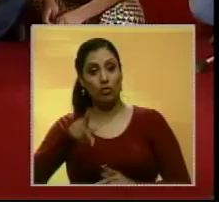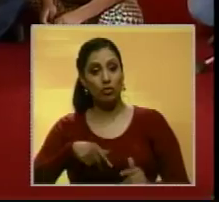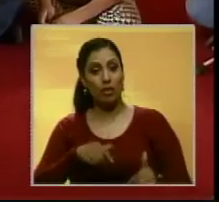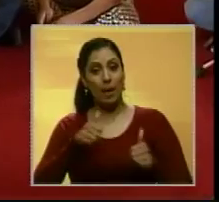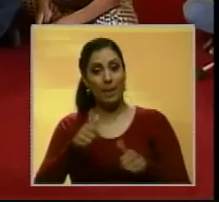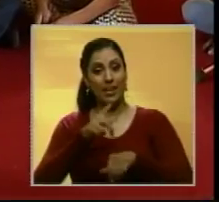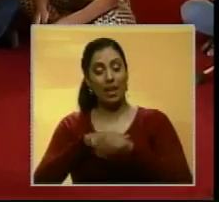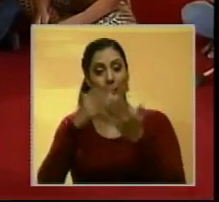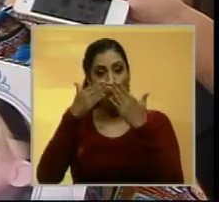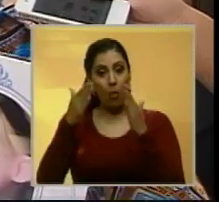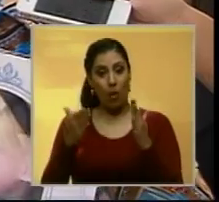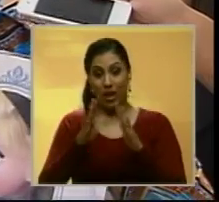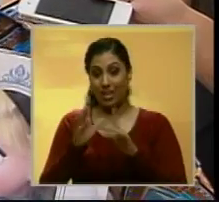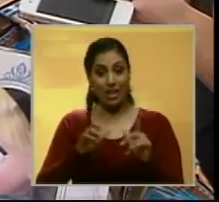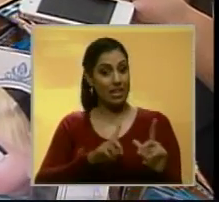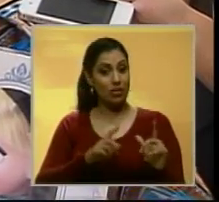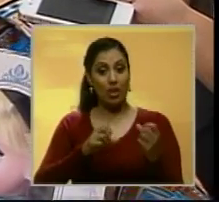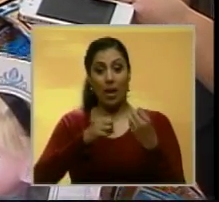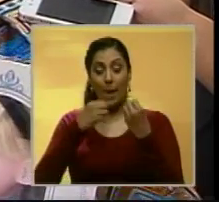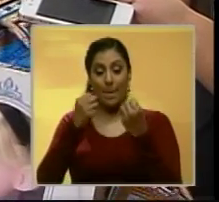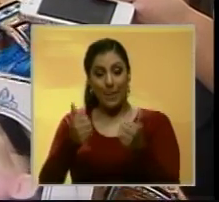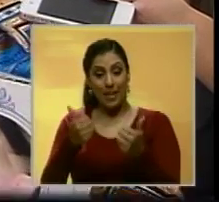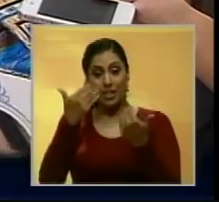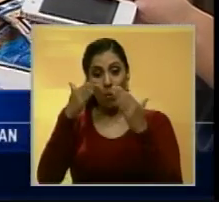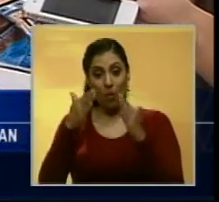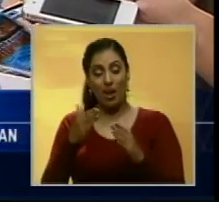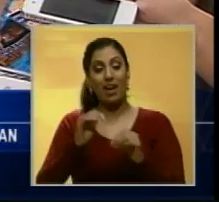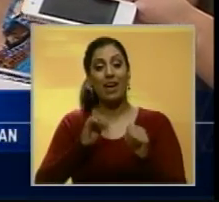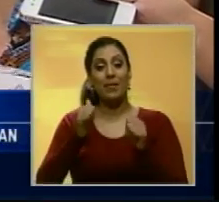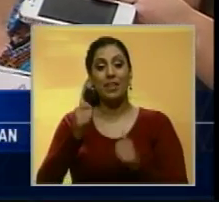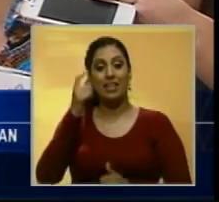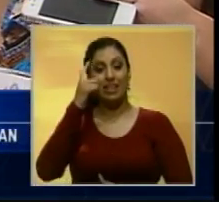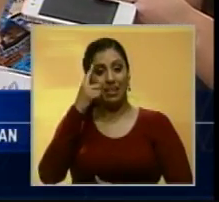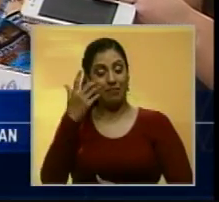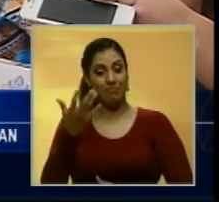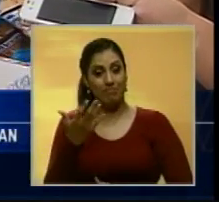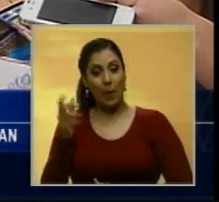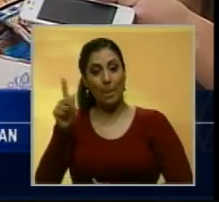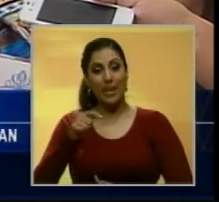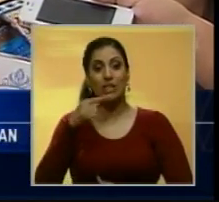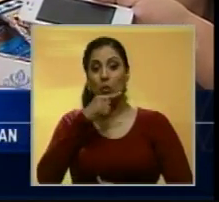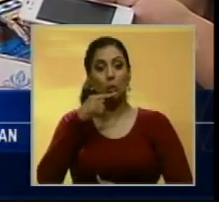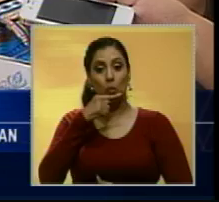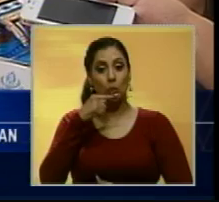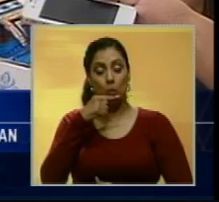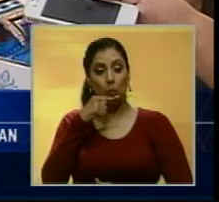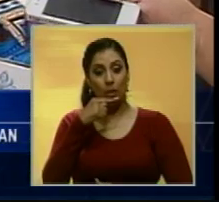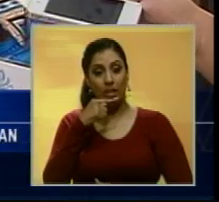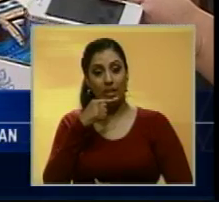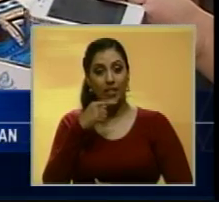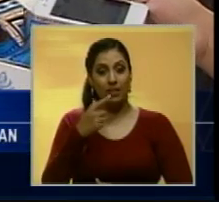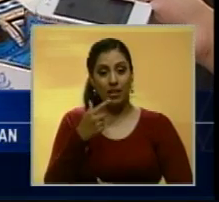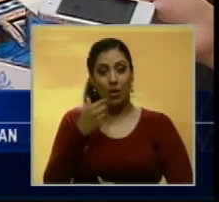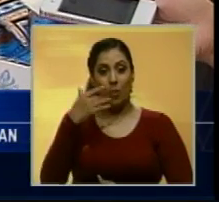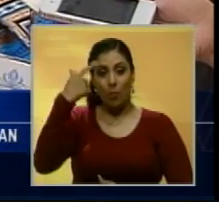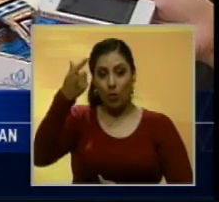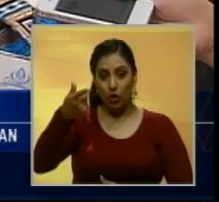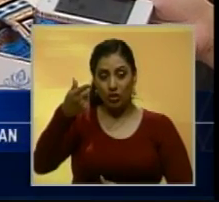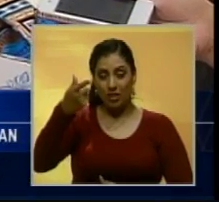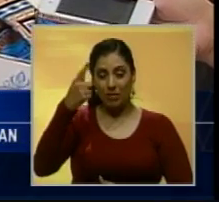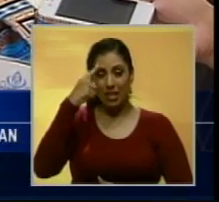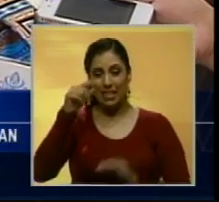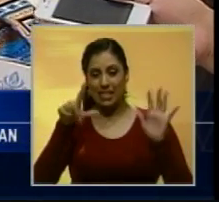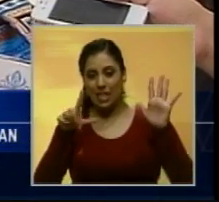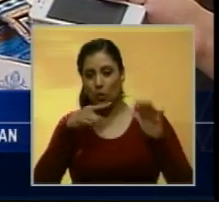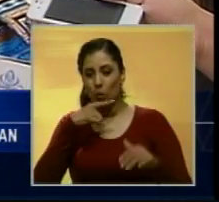el periodo escolar, es más, ya comenzamos el periodo escolar y a partir del mes de octubre, el próximo, creo que